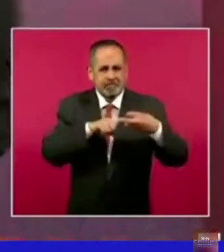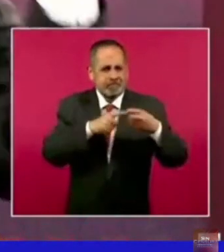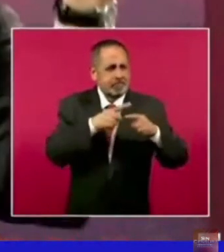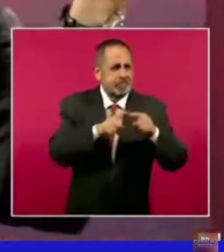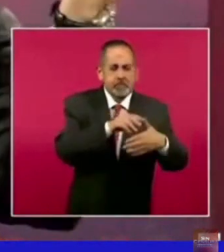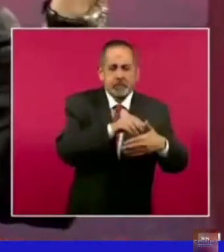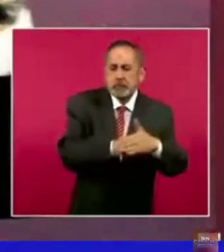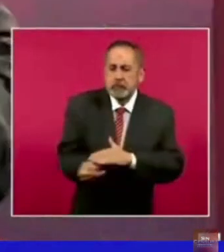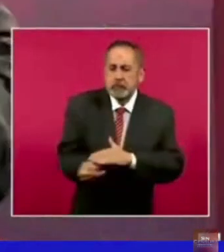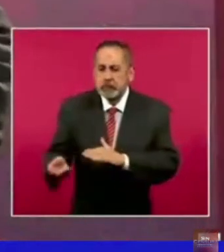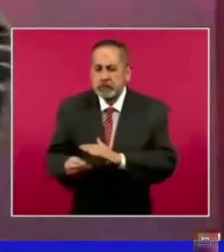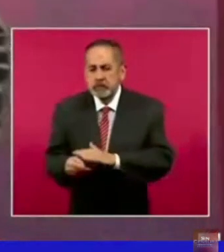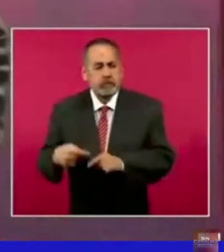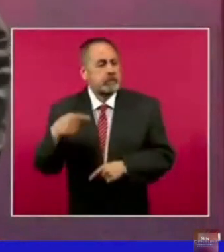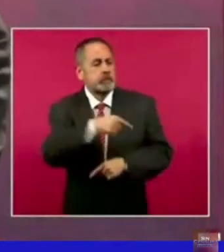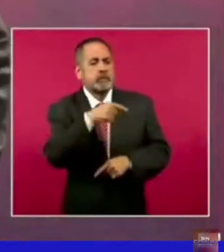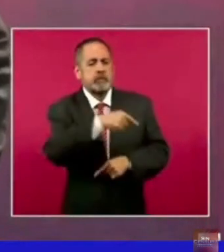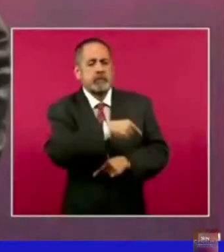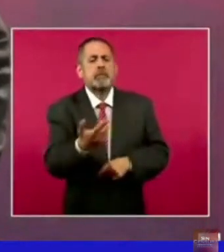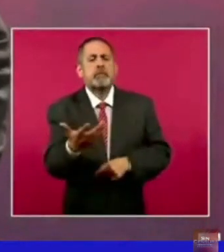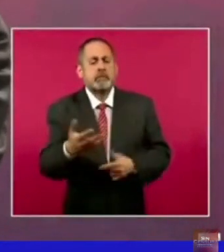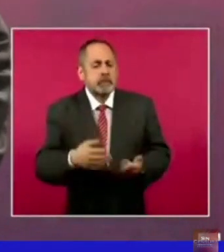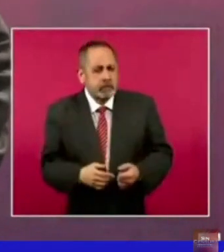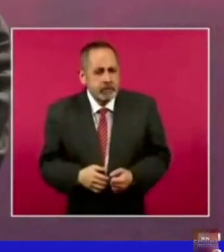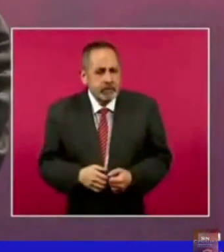¿Dónde estaban los diplomáticos?